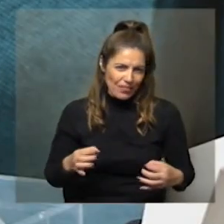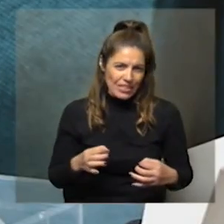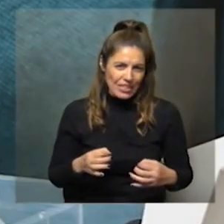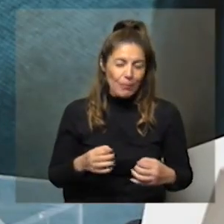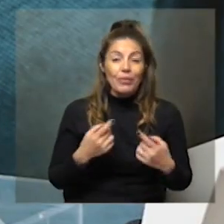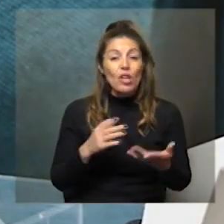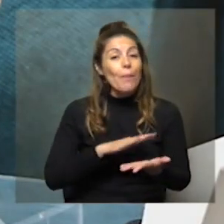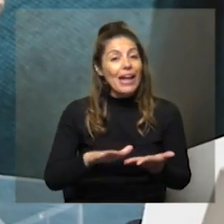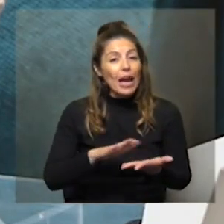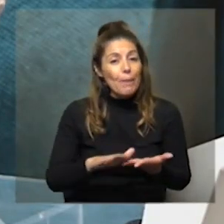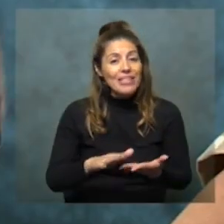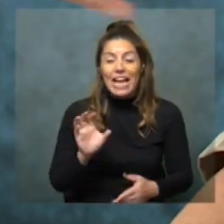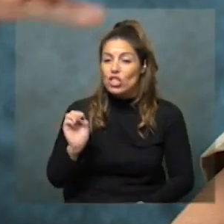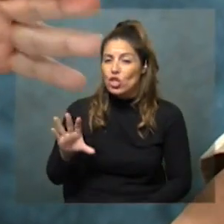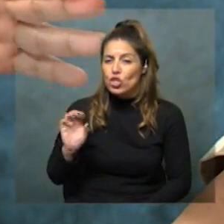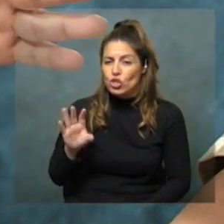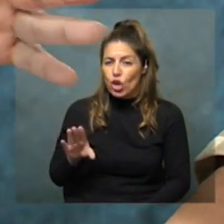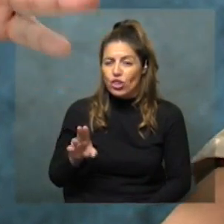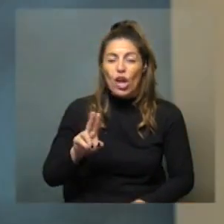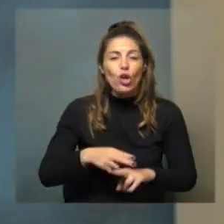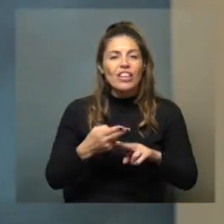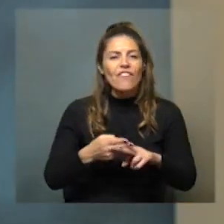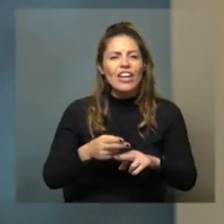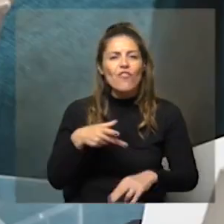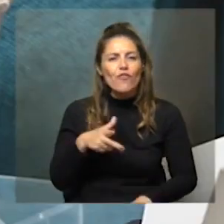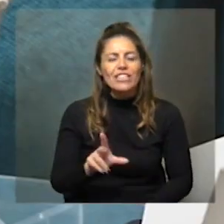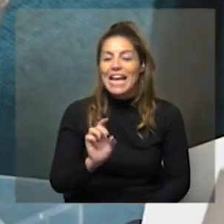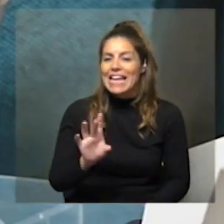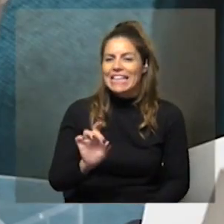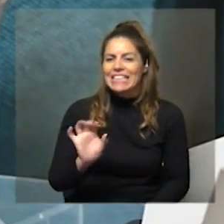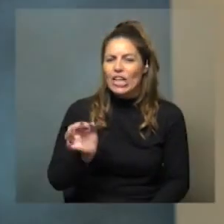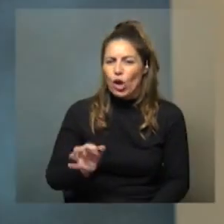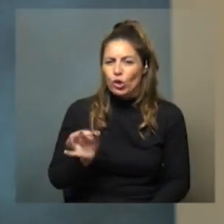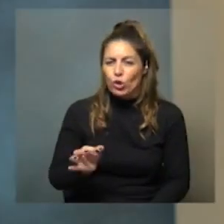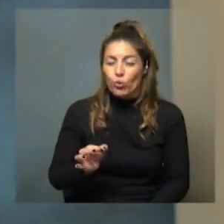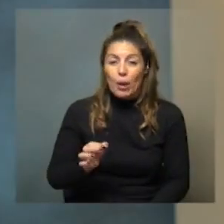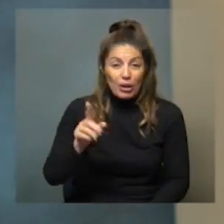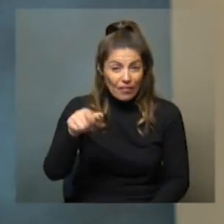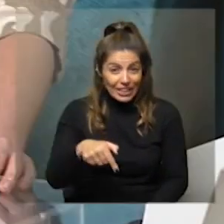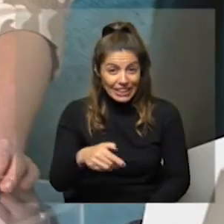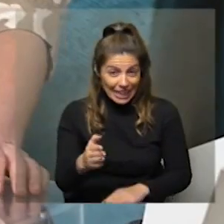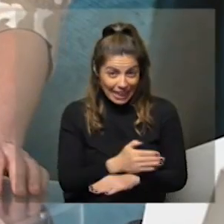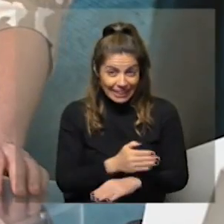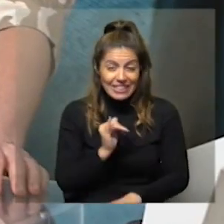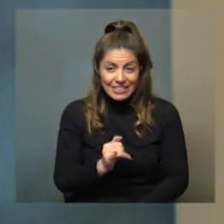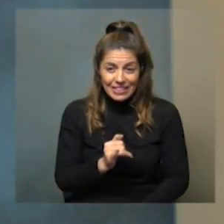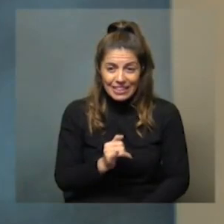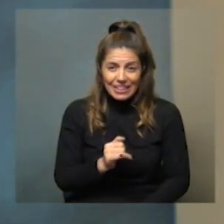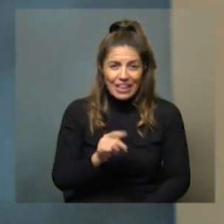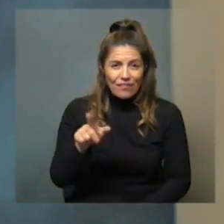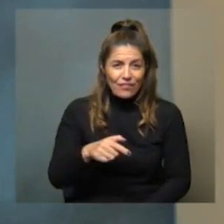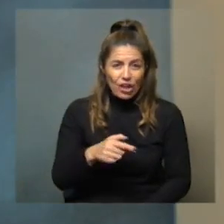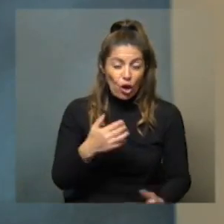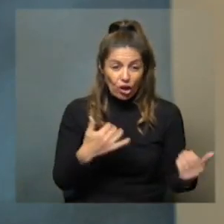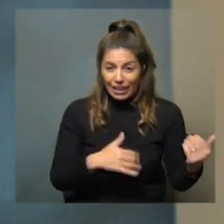repasar, el Sodre, ¿de vuelta a la fecha? El 15 de octubre. Pero voy a venir, Venía antes, sí, a charlar de vuelta. Vengo con los después guitarras.